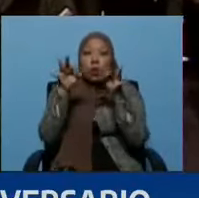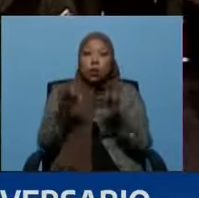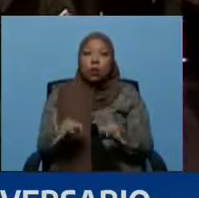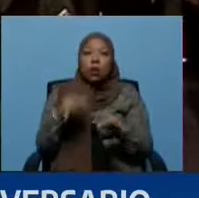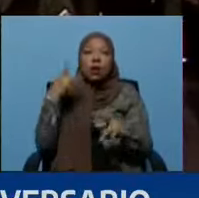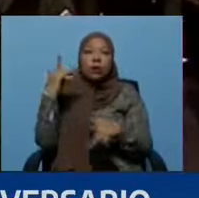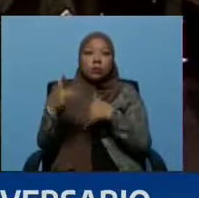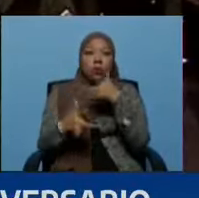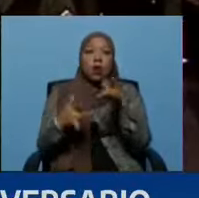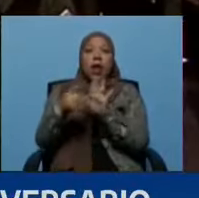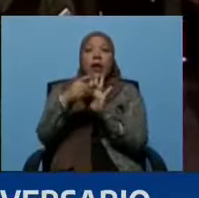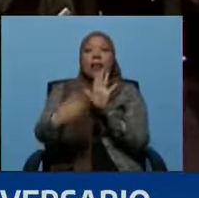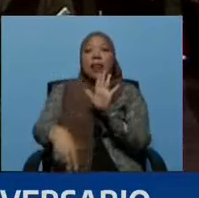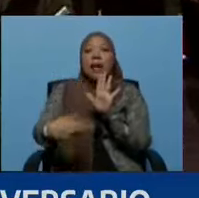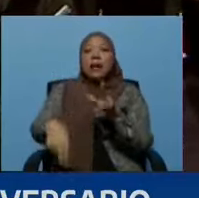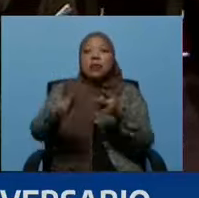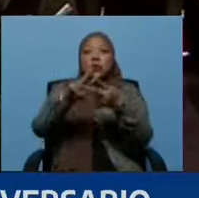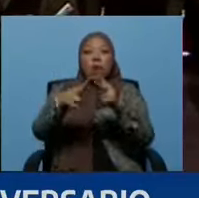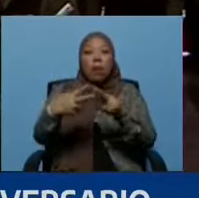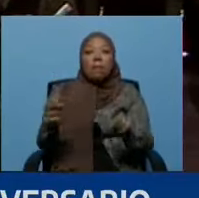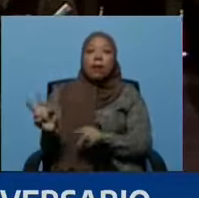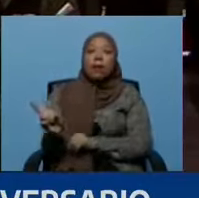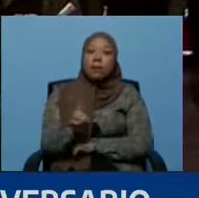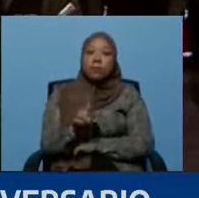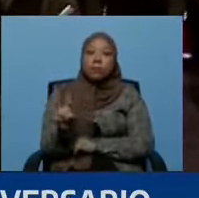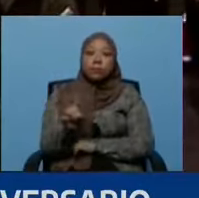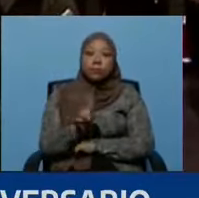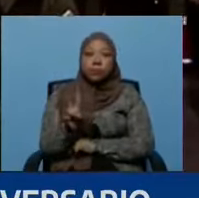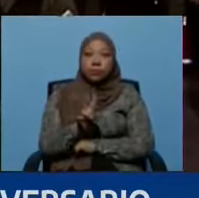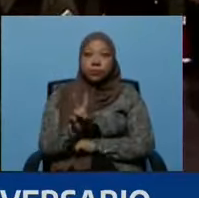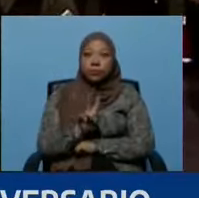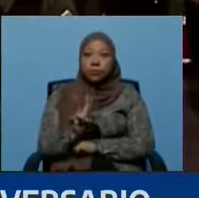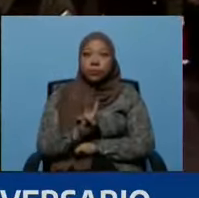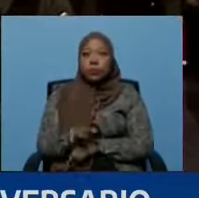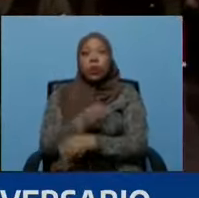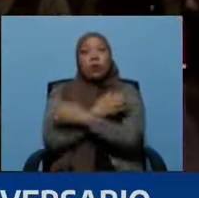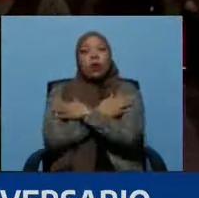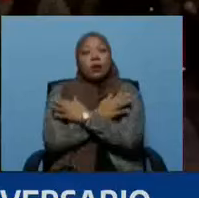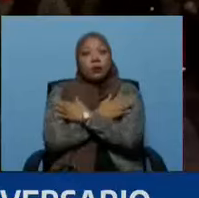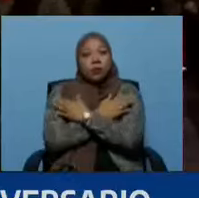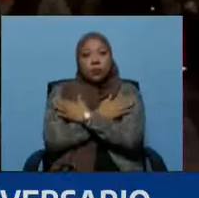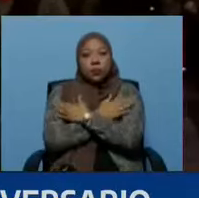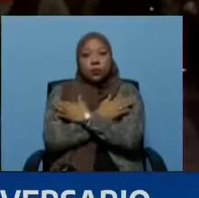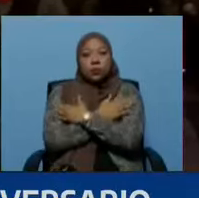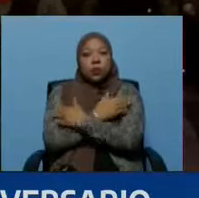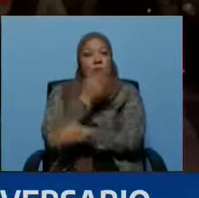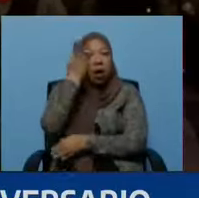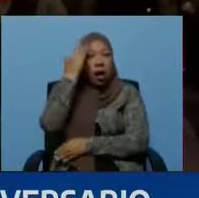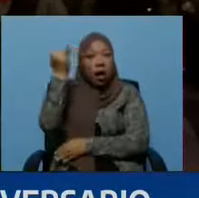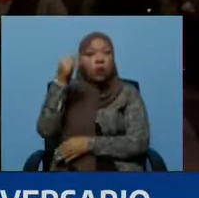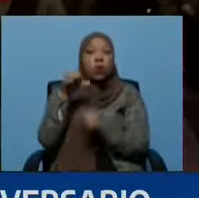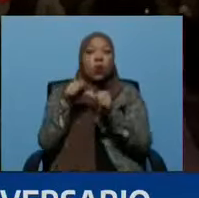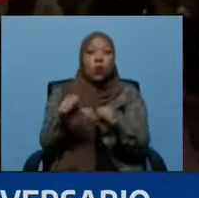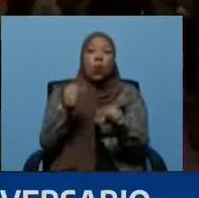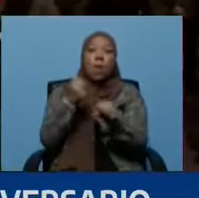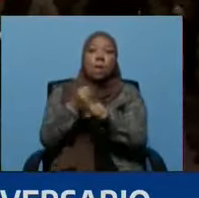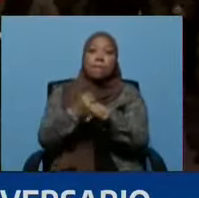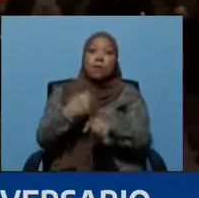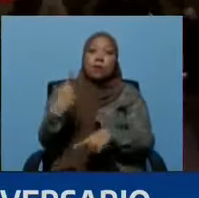constitución y el derecho a la paz del pueblo de Venezuela. Los felicito. Que Dios me los bendiga y me los siga